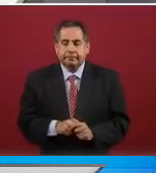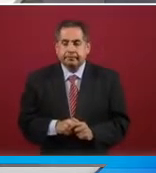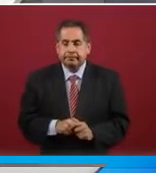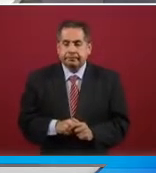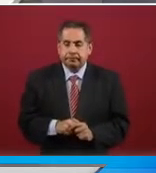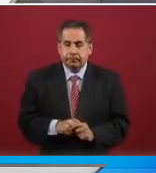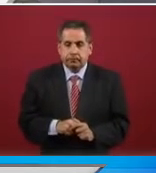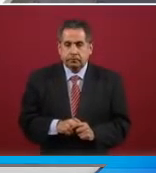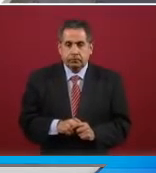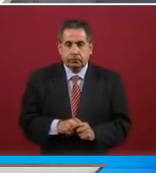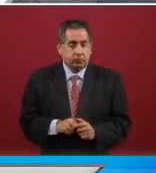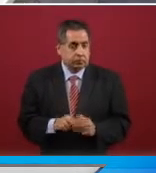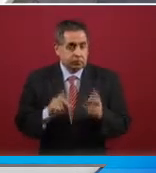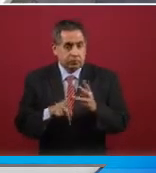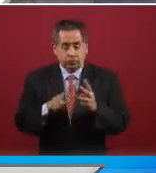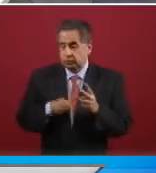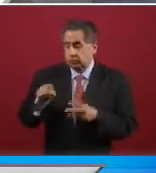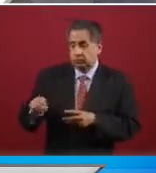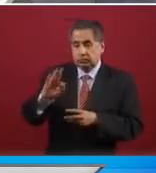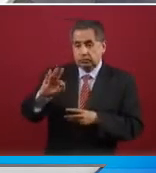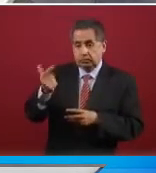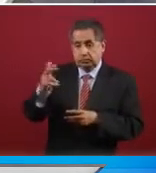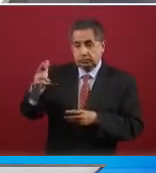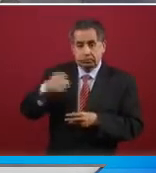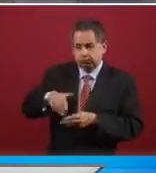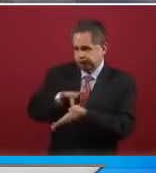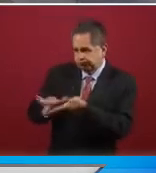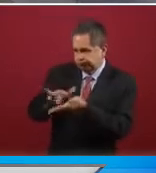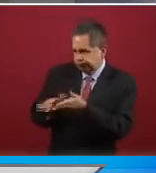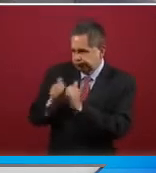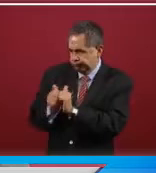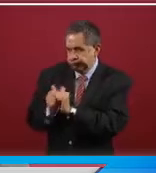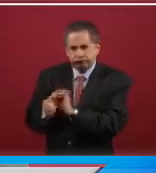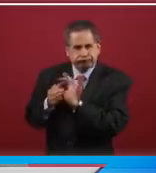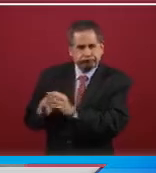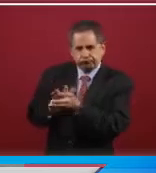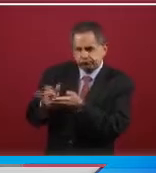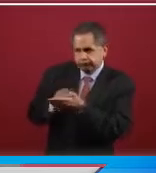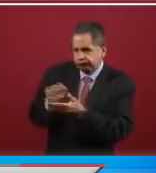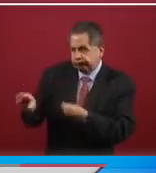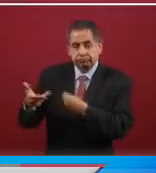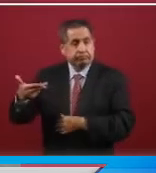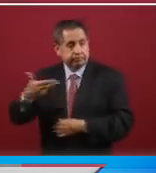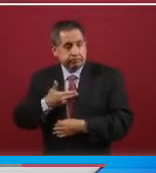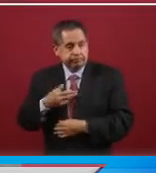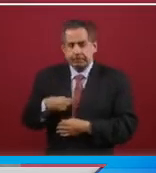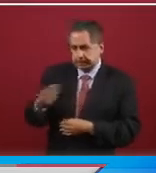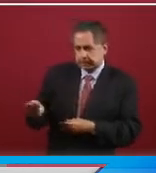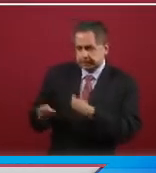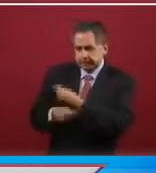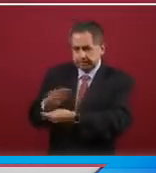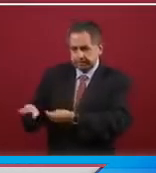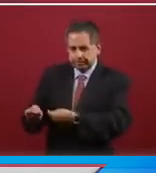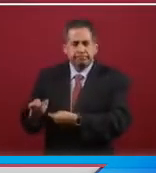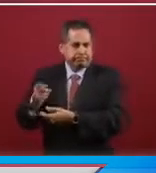a la Fiscalía General en toda la información que solicite, con datos de inteligencia financiera. Tiene Santiago Nieto la instrucción de entregar lo que solicite y